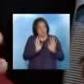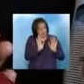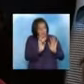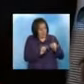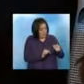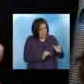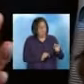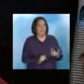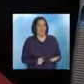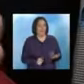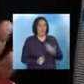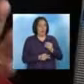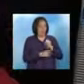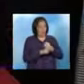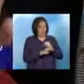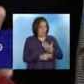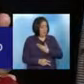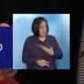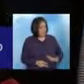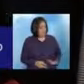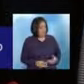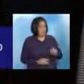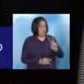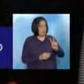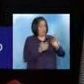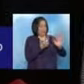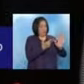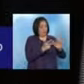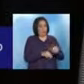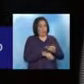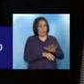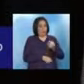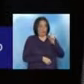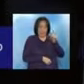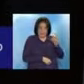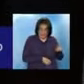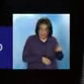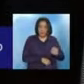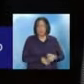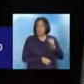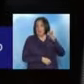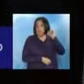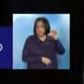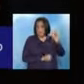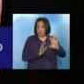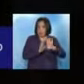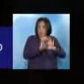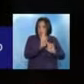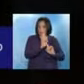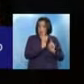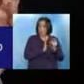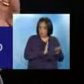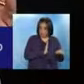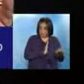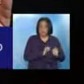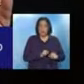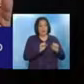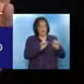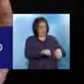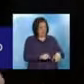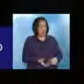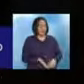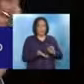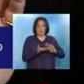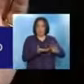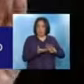es presidente hasta el 28 de julio, o sea, él tiene el derecho constitucional de dar un